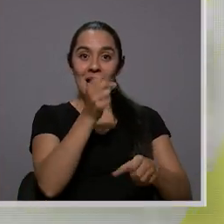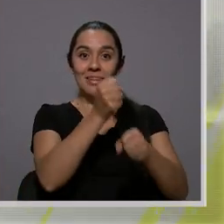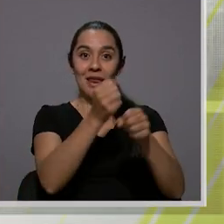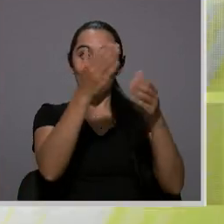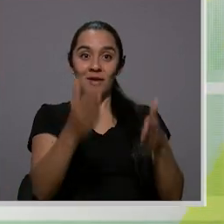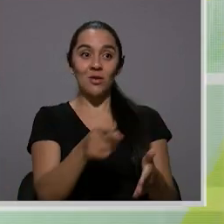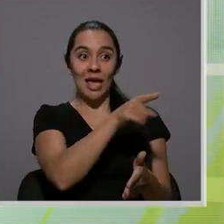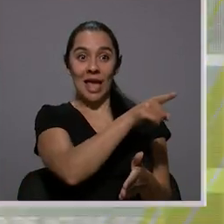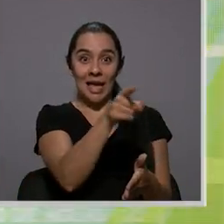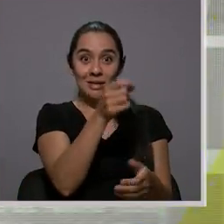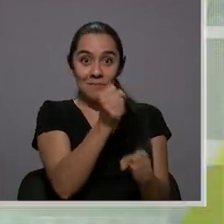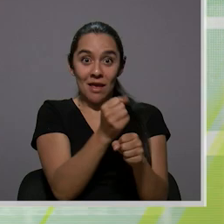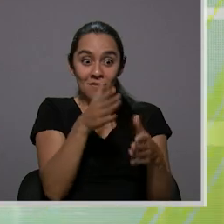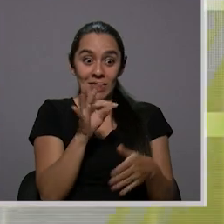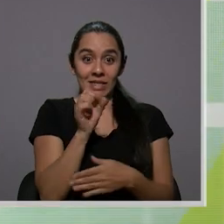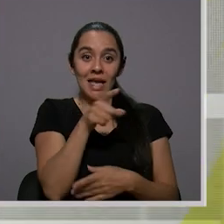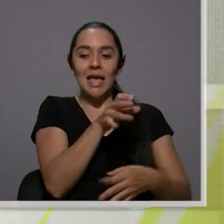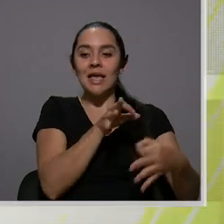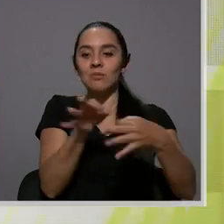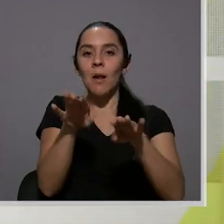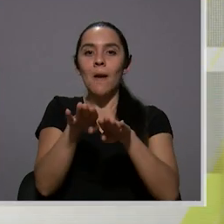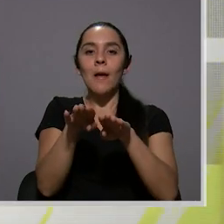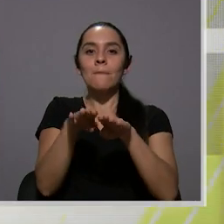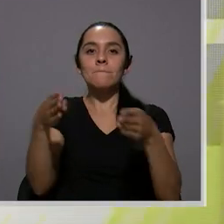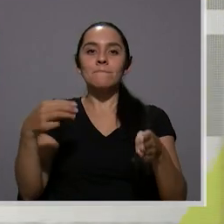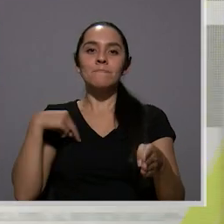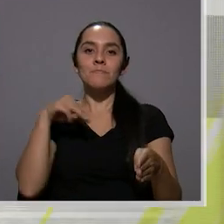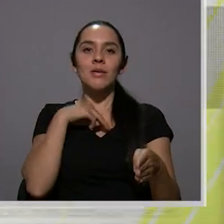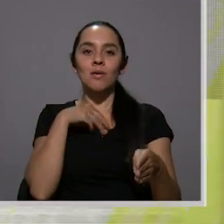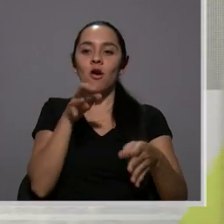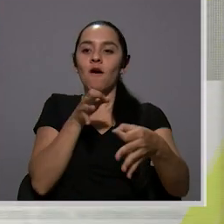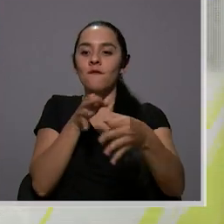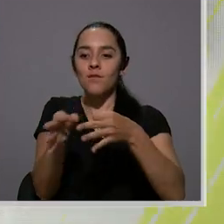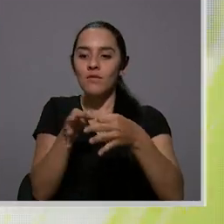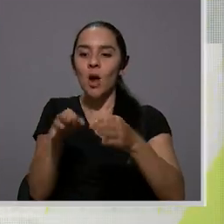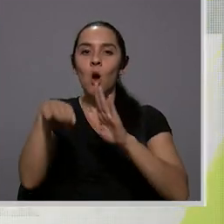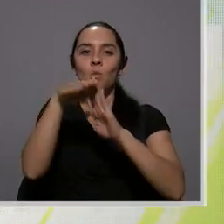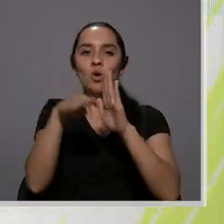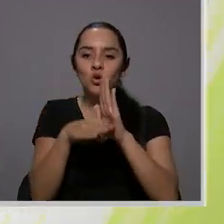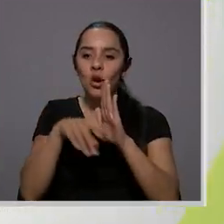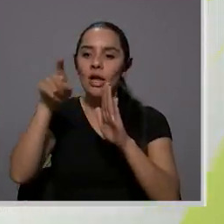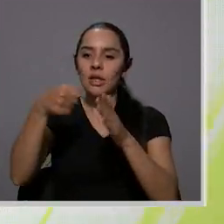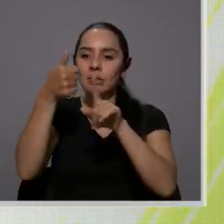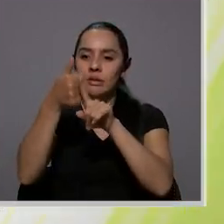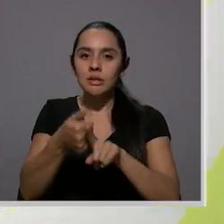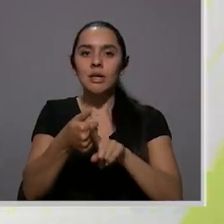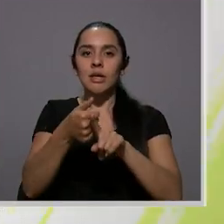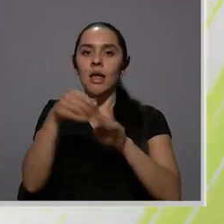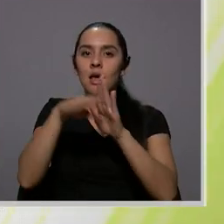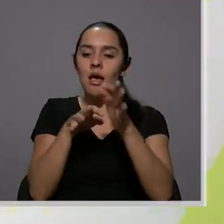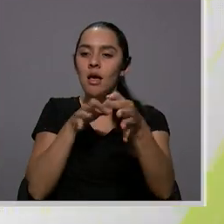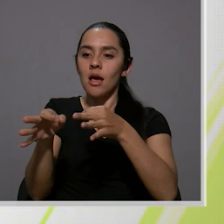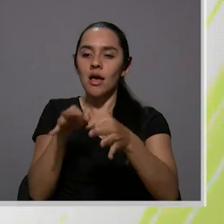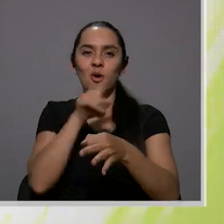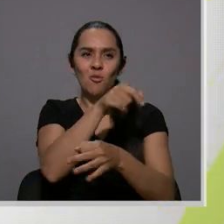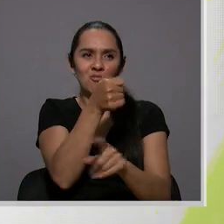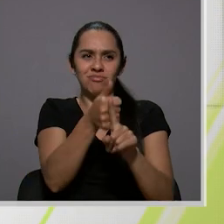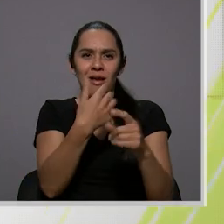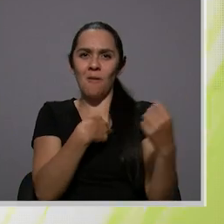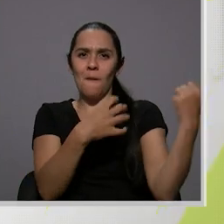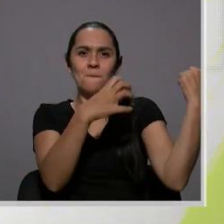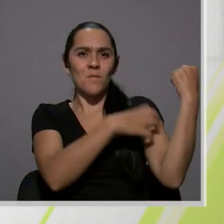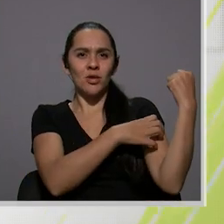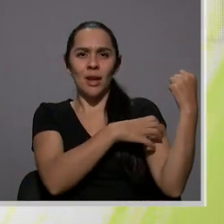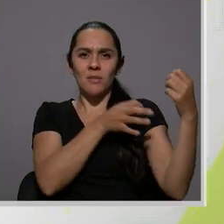explicándole a los miembros de mesa y a los auxiliares electorales el funcionamiento los protocolos que había que seguir ya completamente empoderados